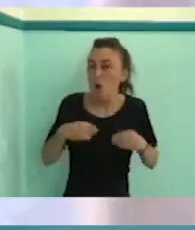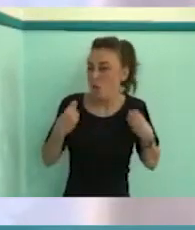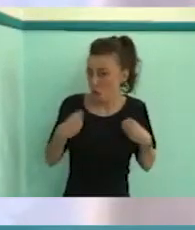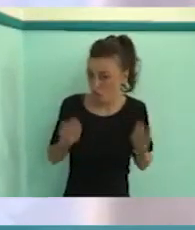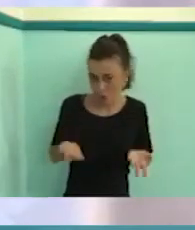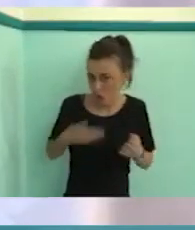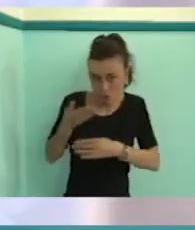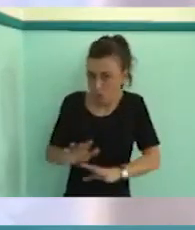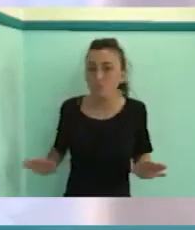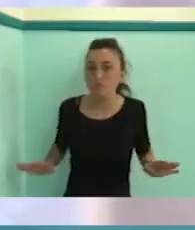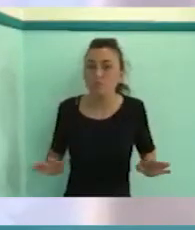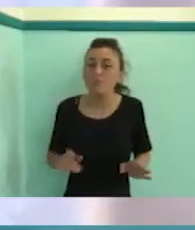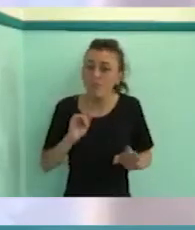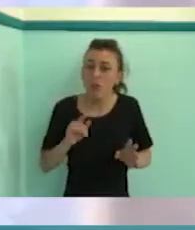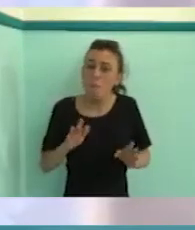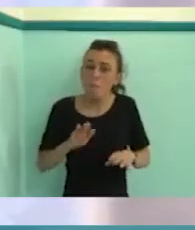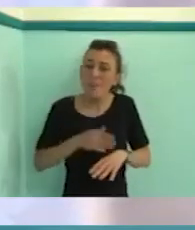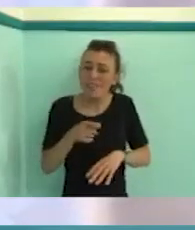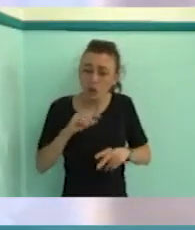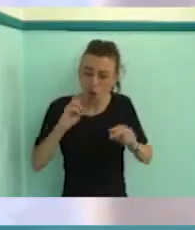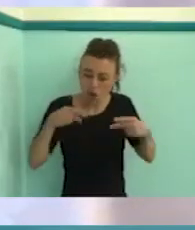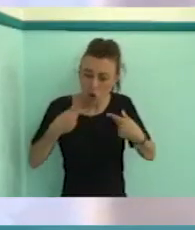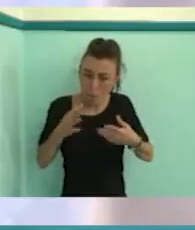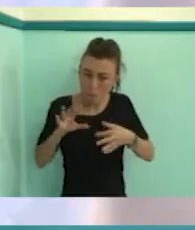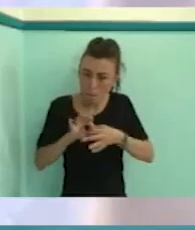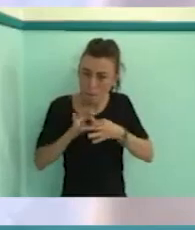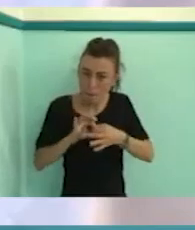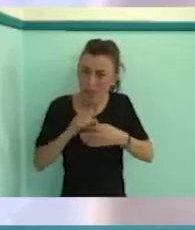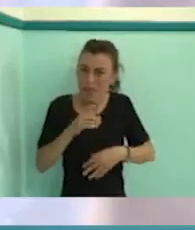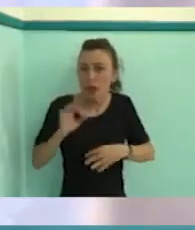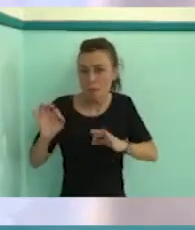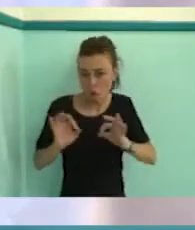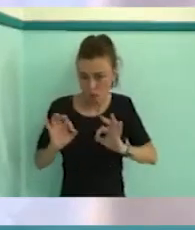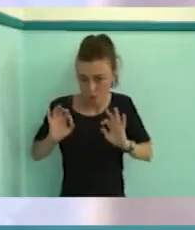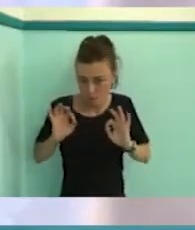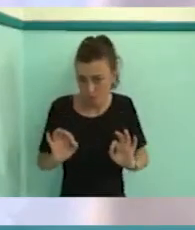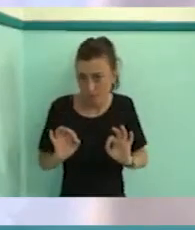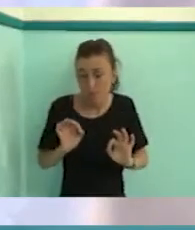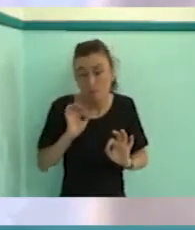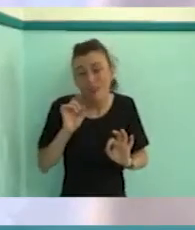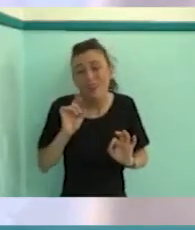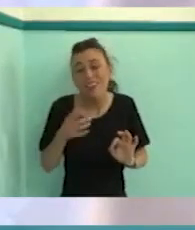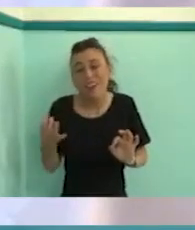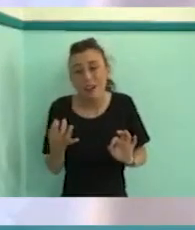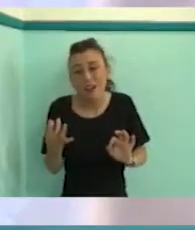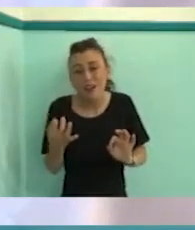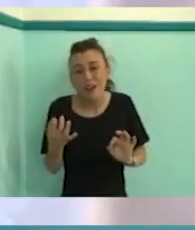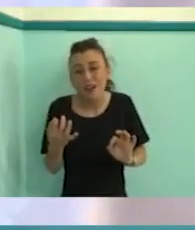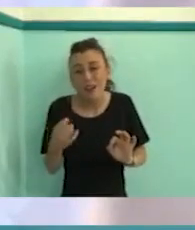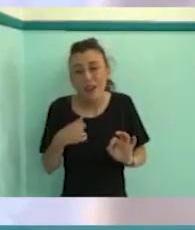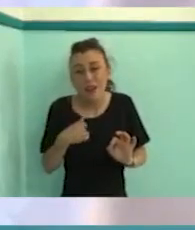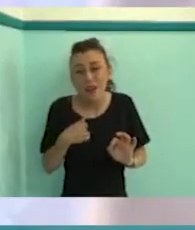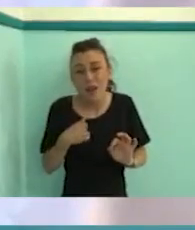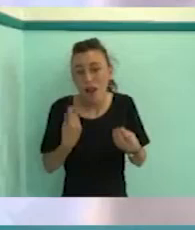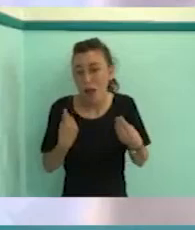misma 100% qué pasa con la gente que luego nos entra el complejo Salvador también eh yo a mí Lo que más me ha ayudado en la